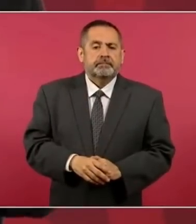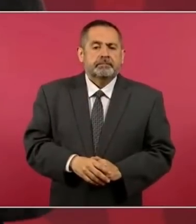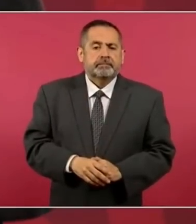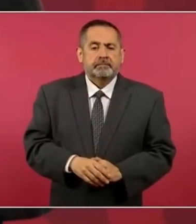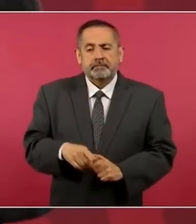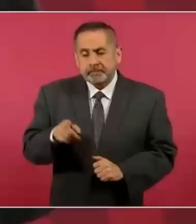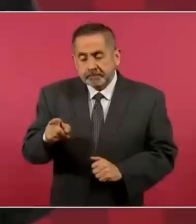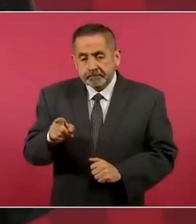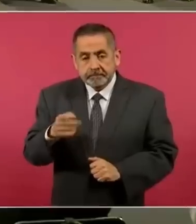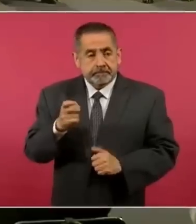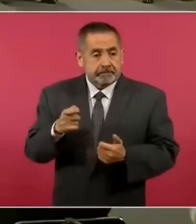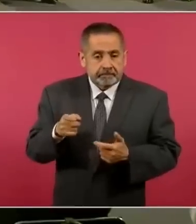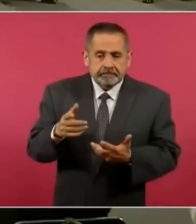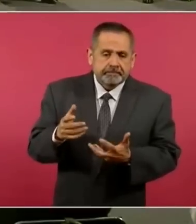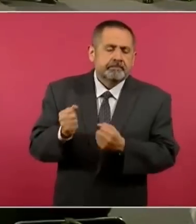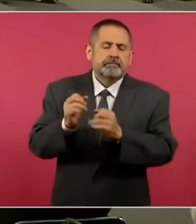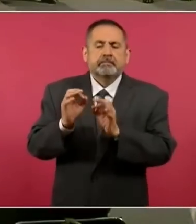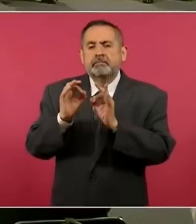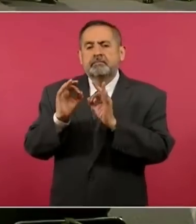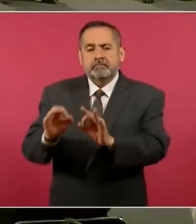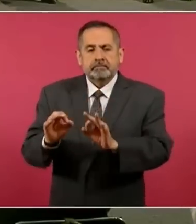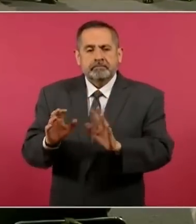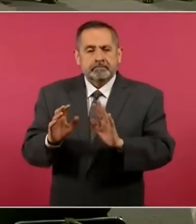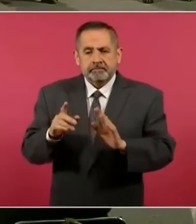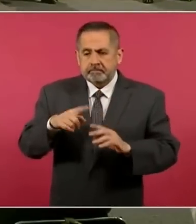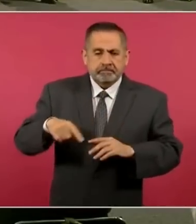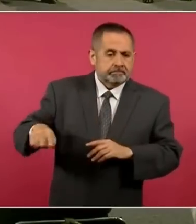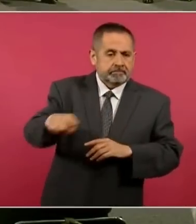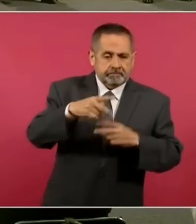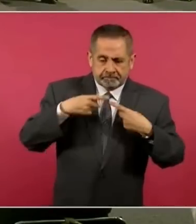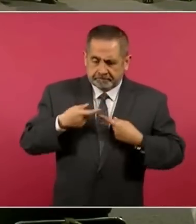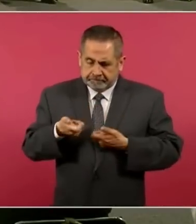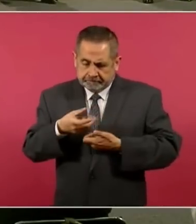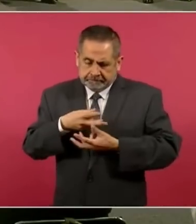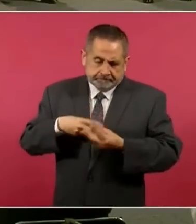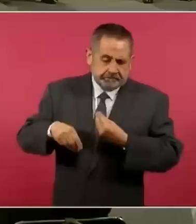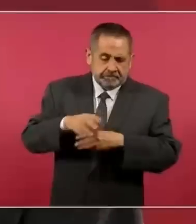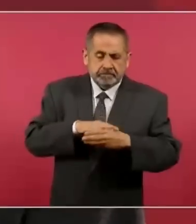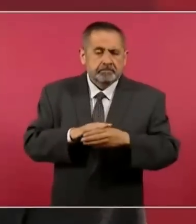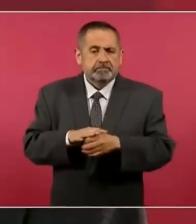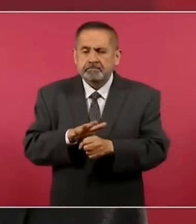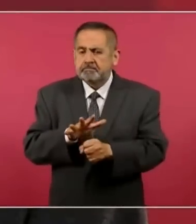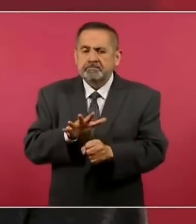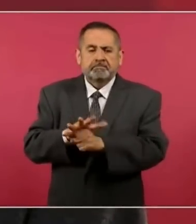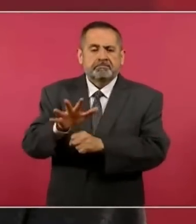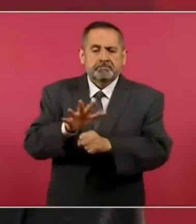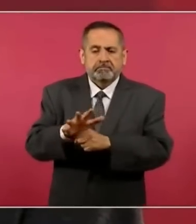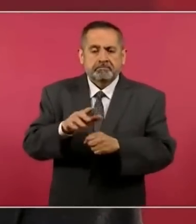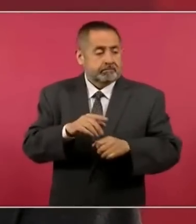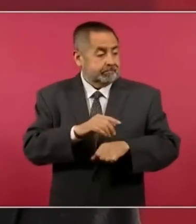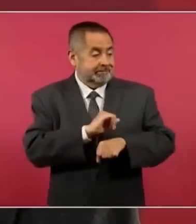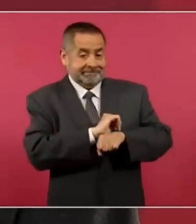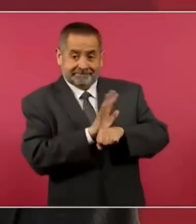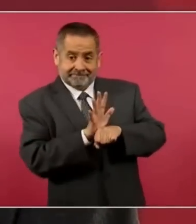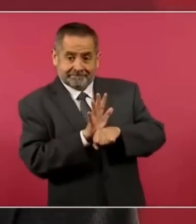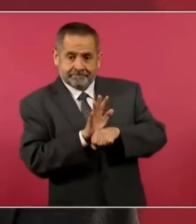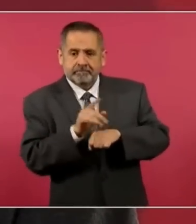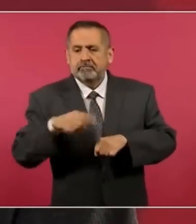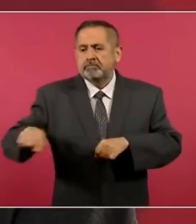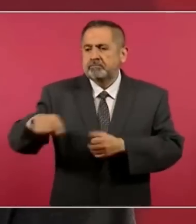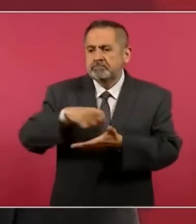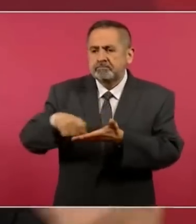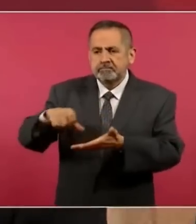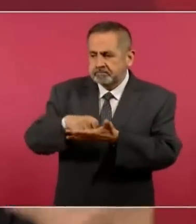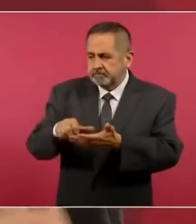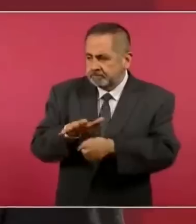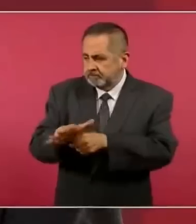pudimos evitar el que la gente no tuviese para lo básico durante la pandemia